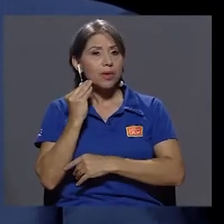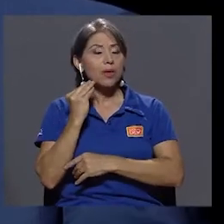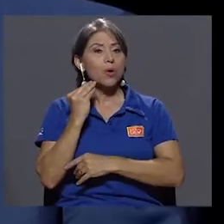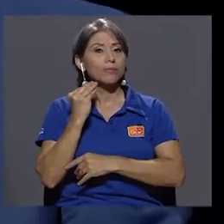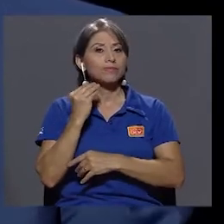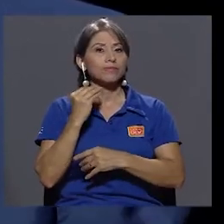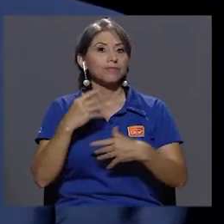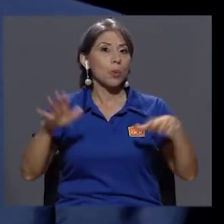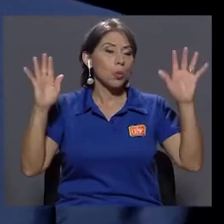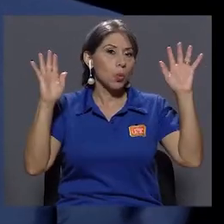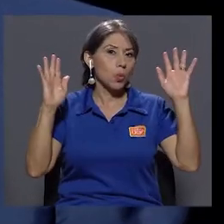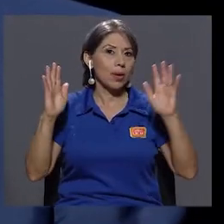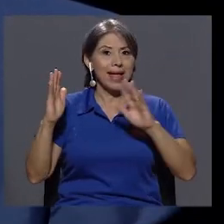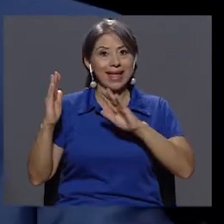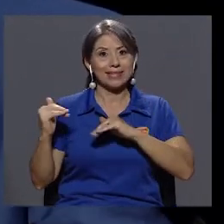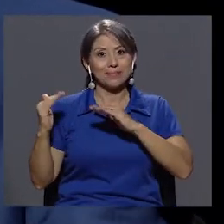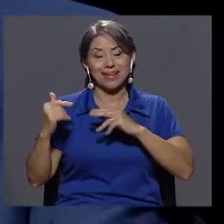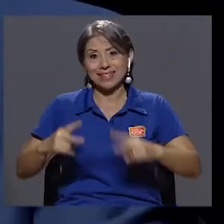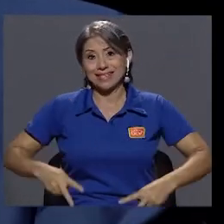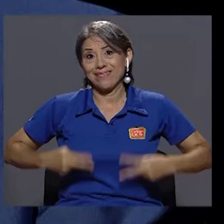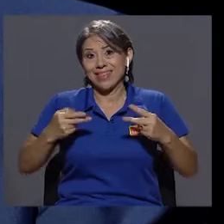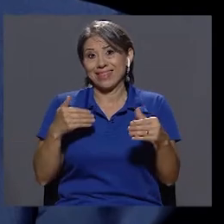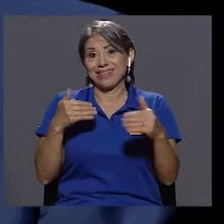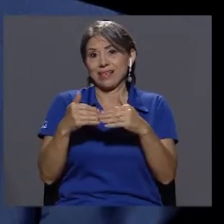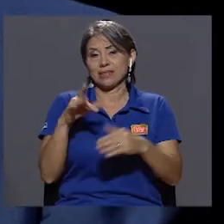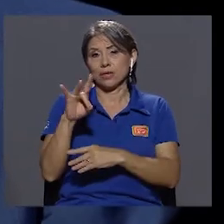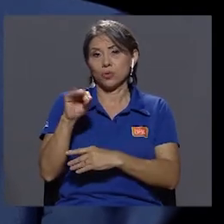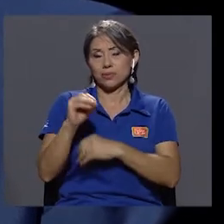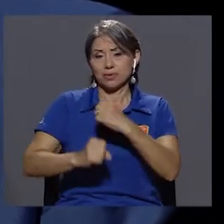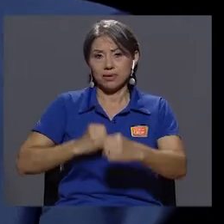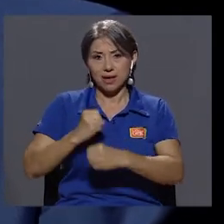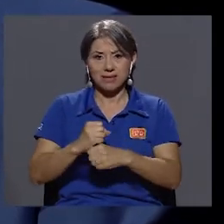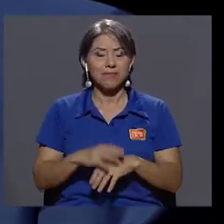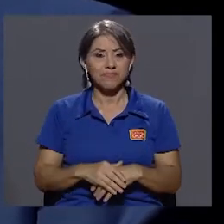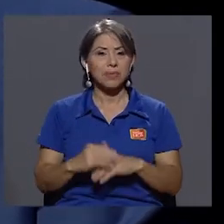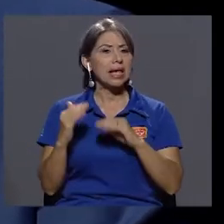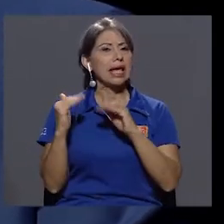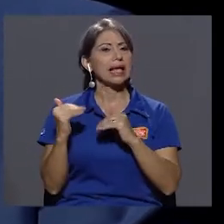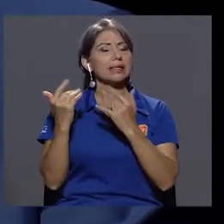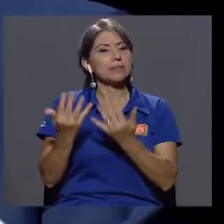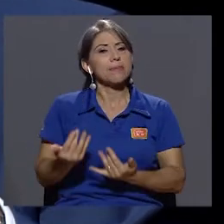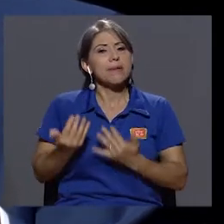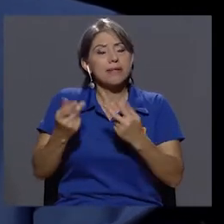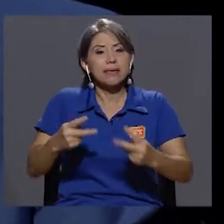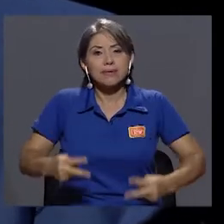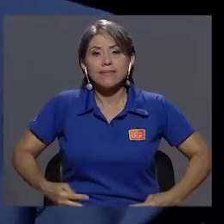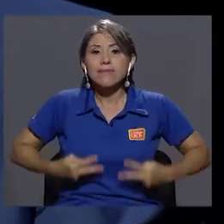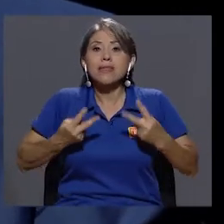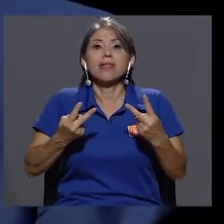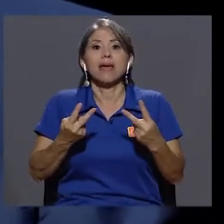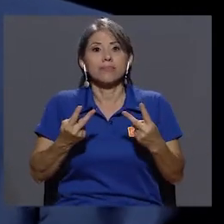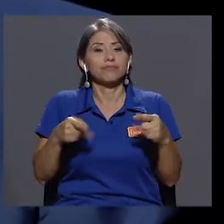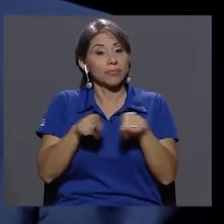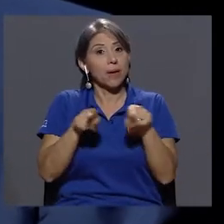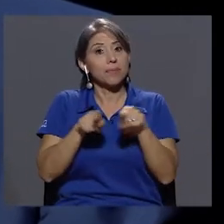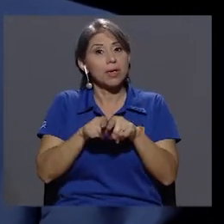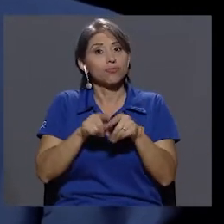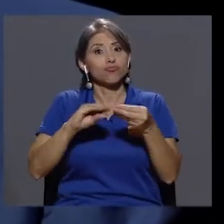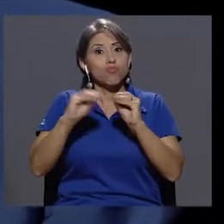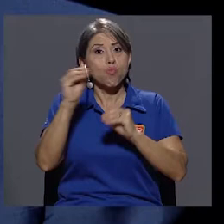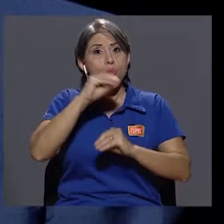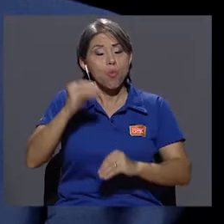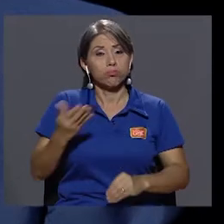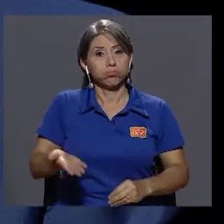ni se diga las esperanzas de vida que está casi en 80 años y las expectativas de vida ángel se han elevado mucho también